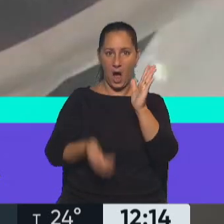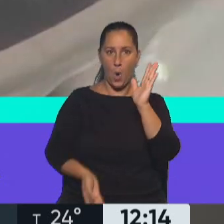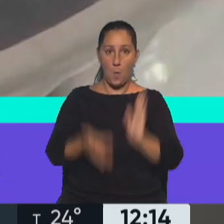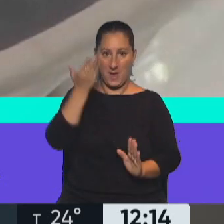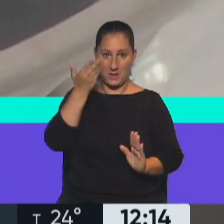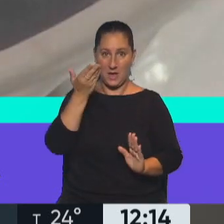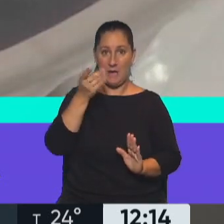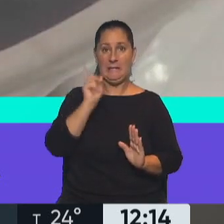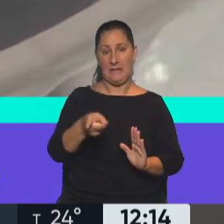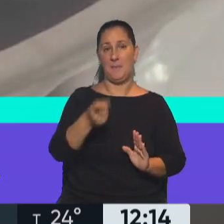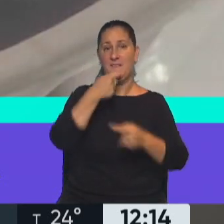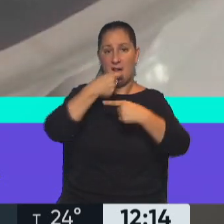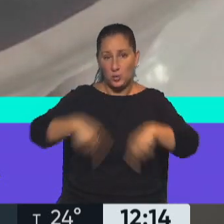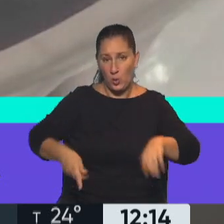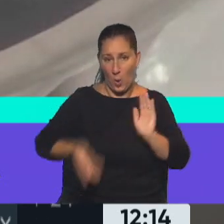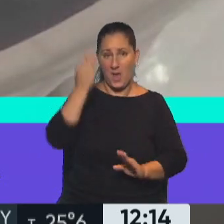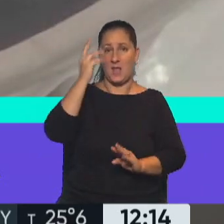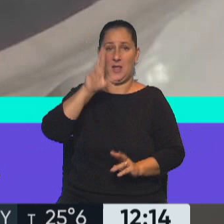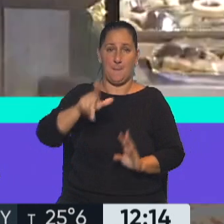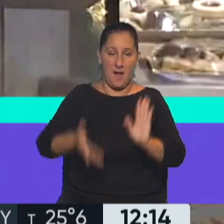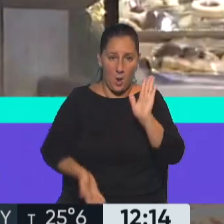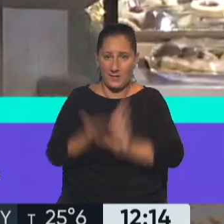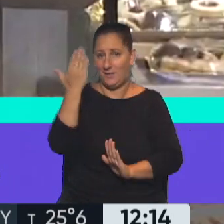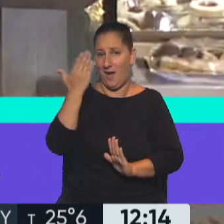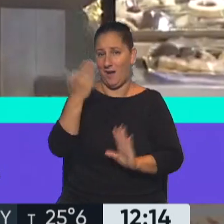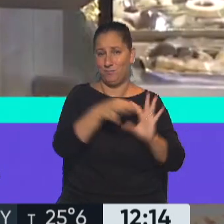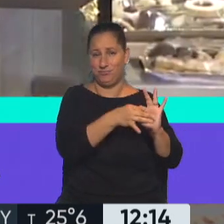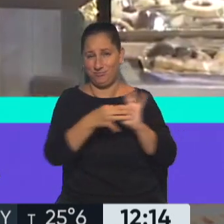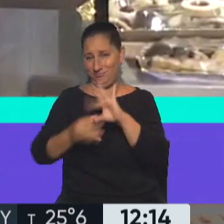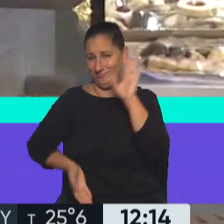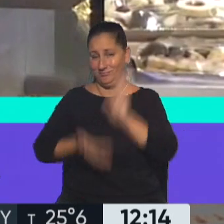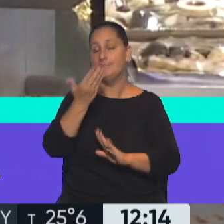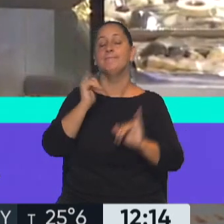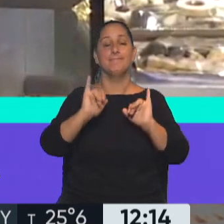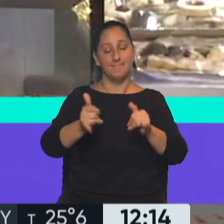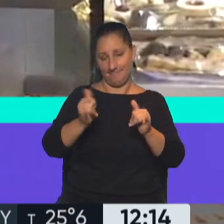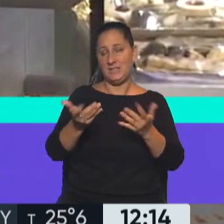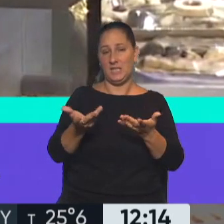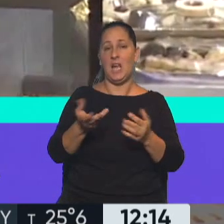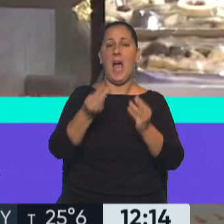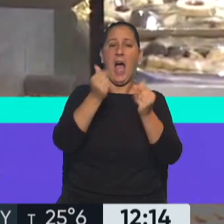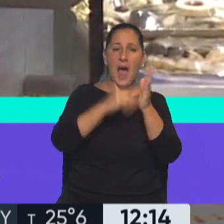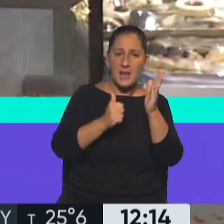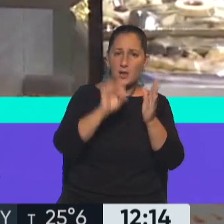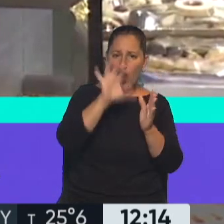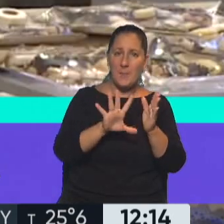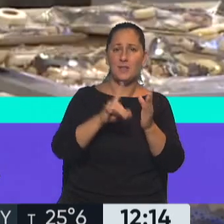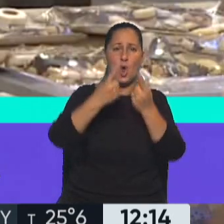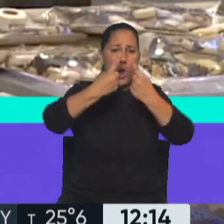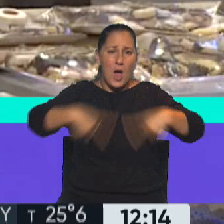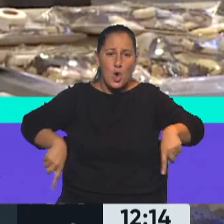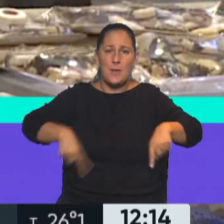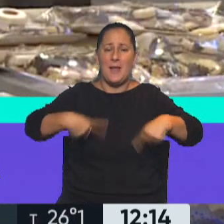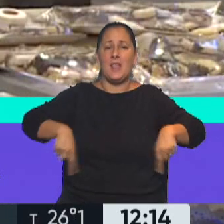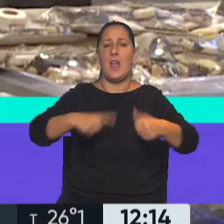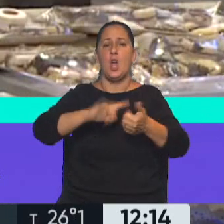arrastraría también el precio de las facturas, del pan. Y sí, todo esto influye, no solo la harina, sino la materia prima, ajá,